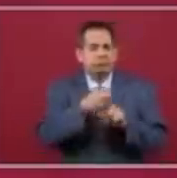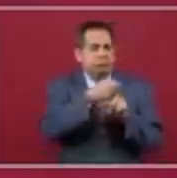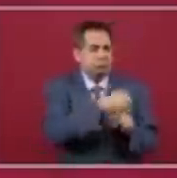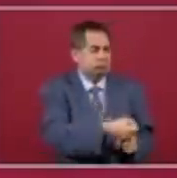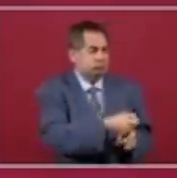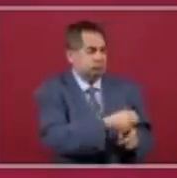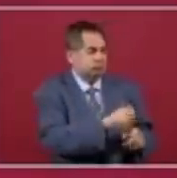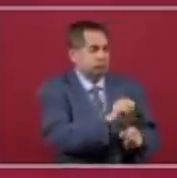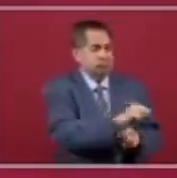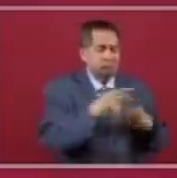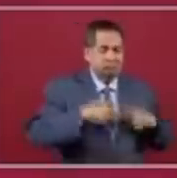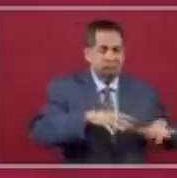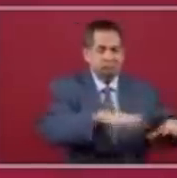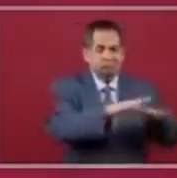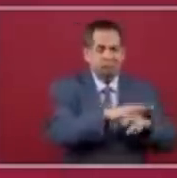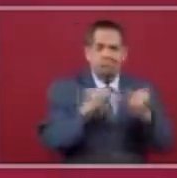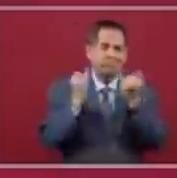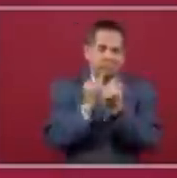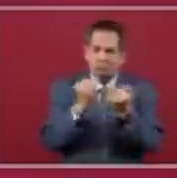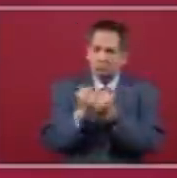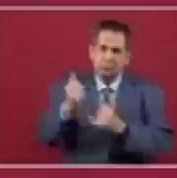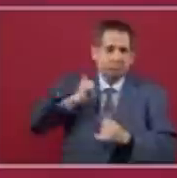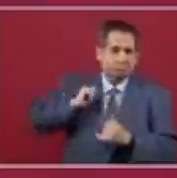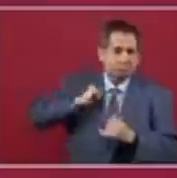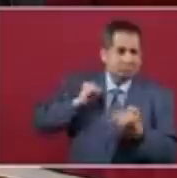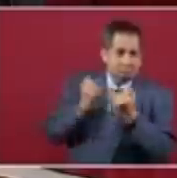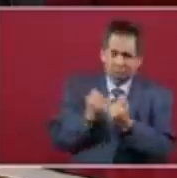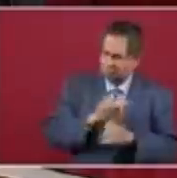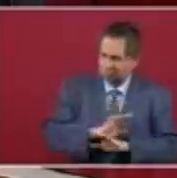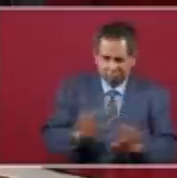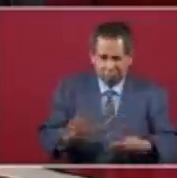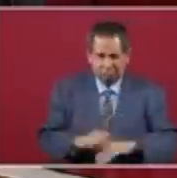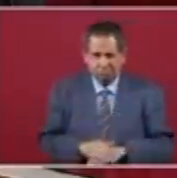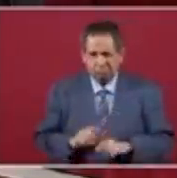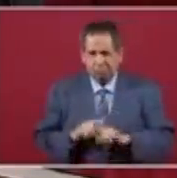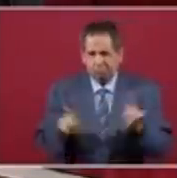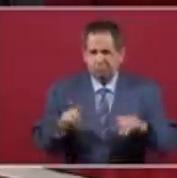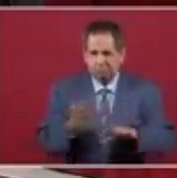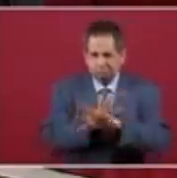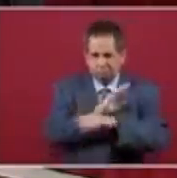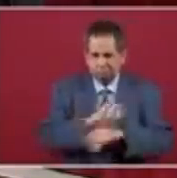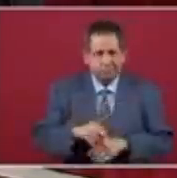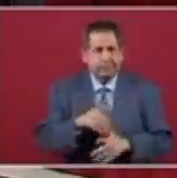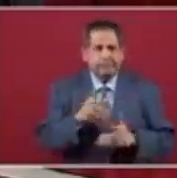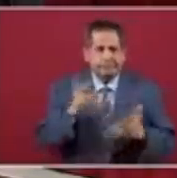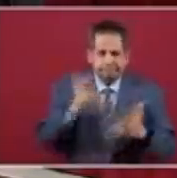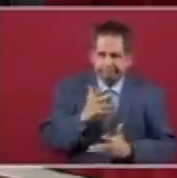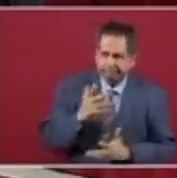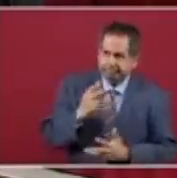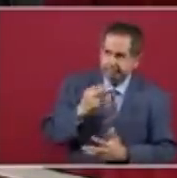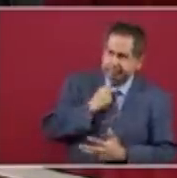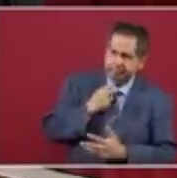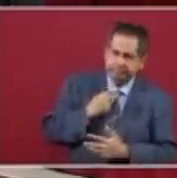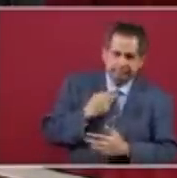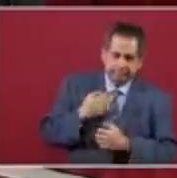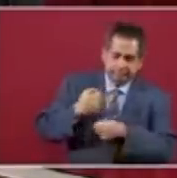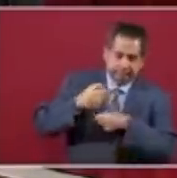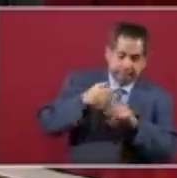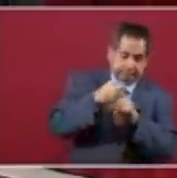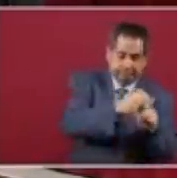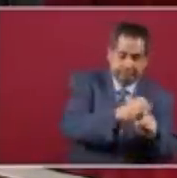al pueblo, no somos iguales, se van a quedar también con las ganas, porque ¿qué